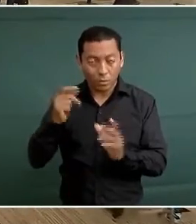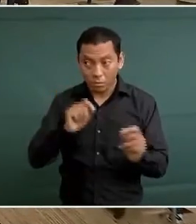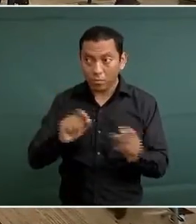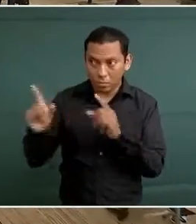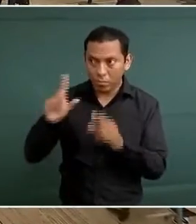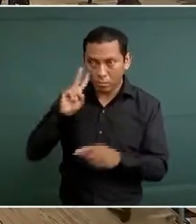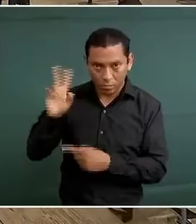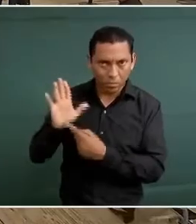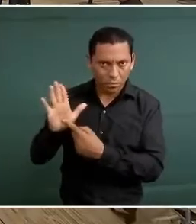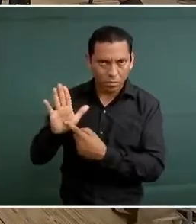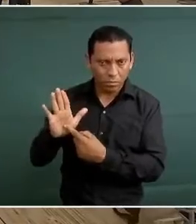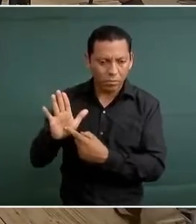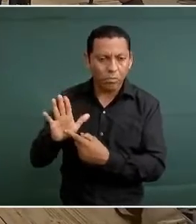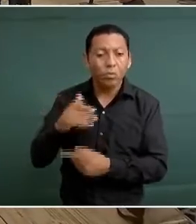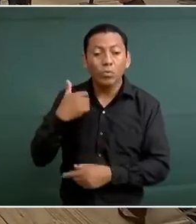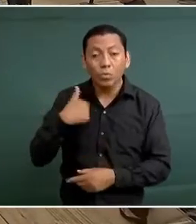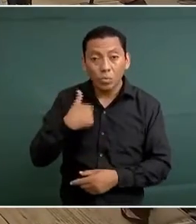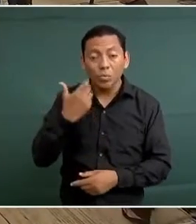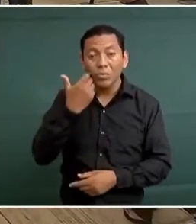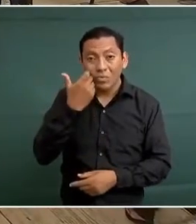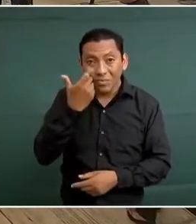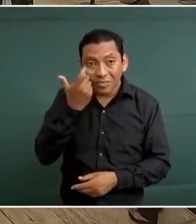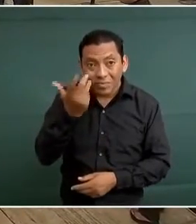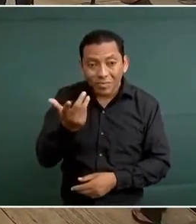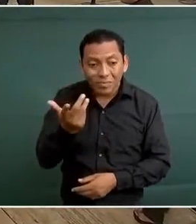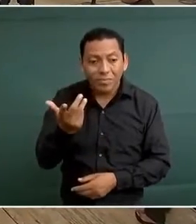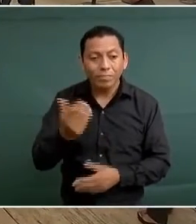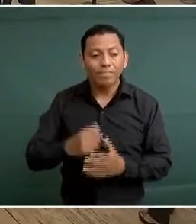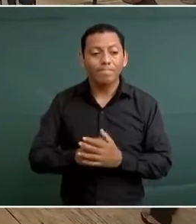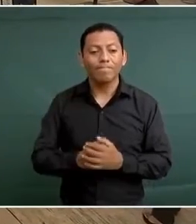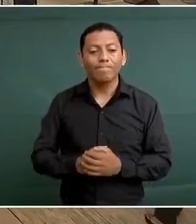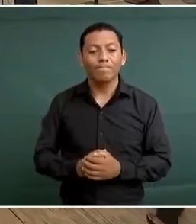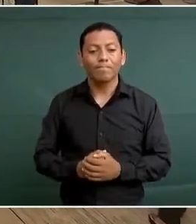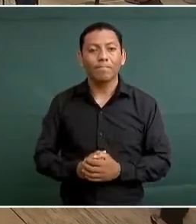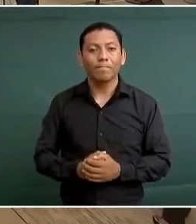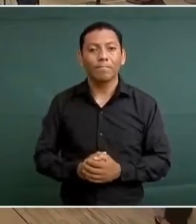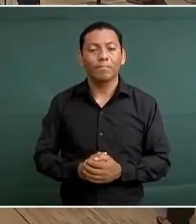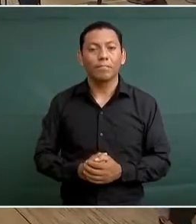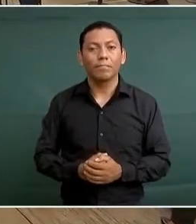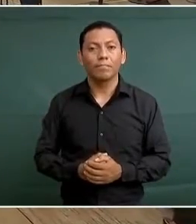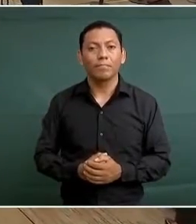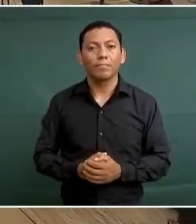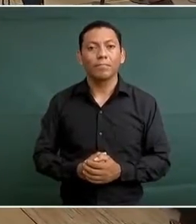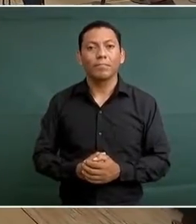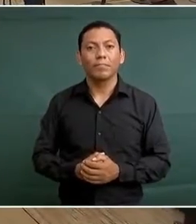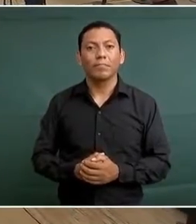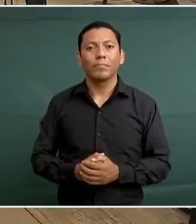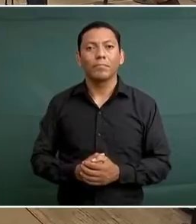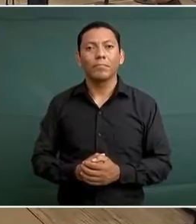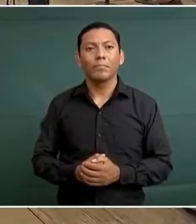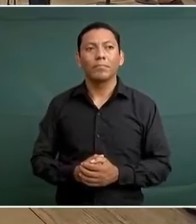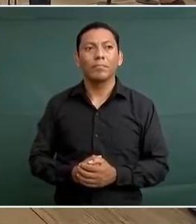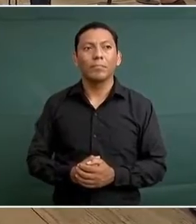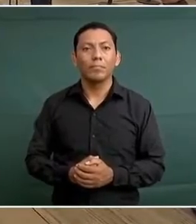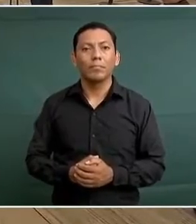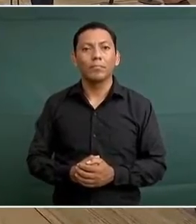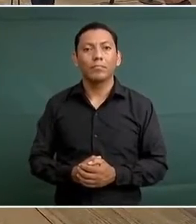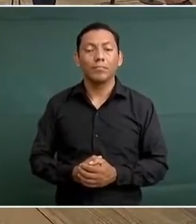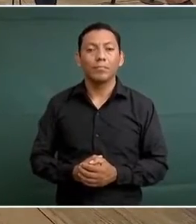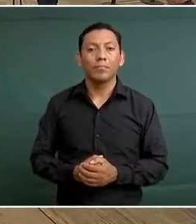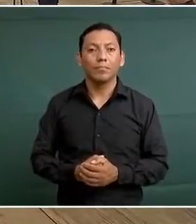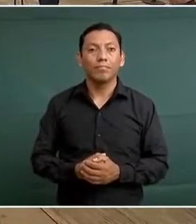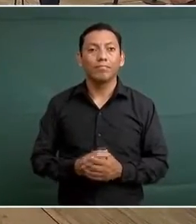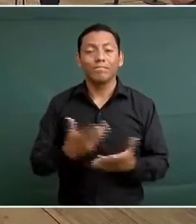yo quisiera que este desapareciera por